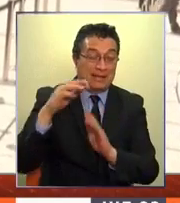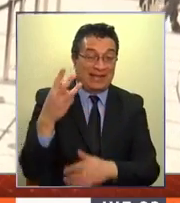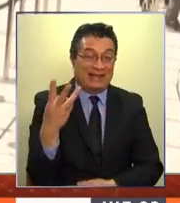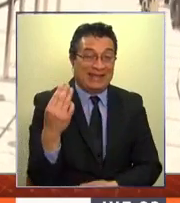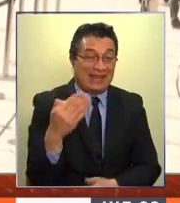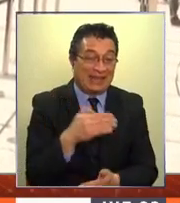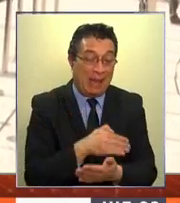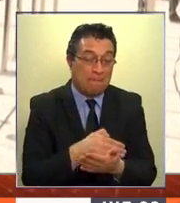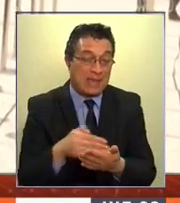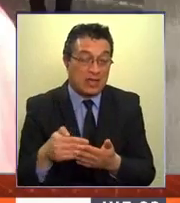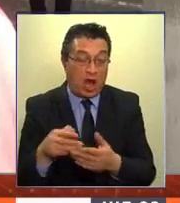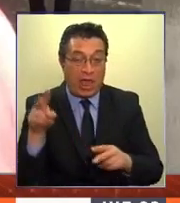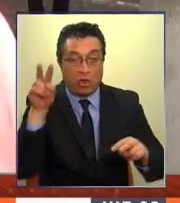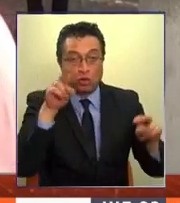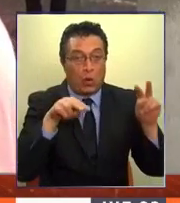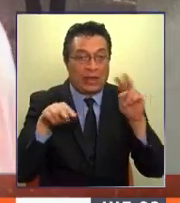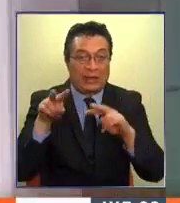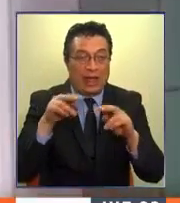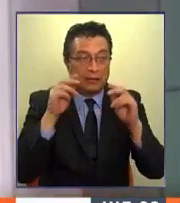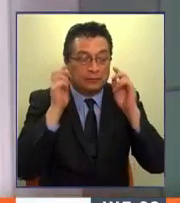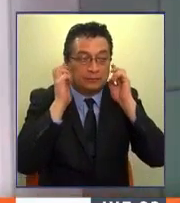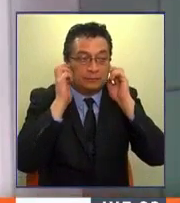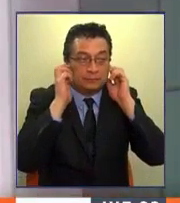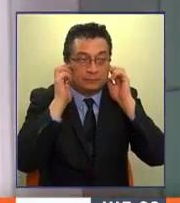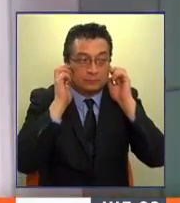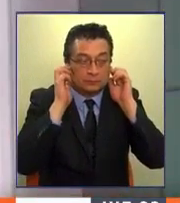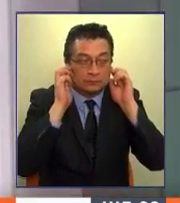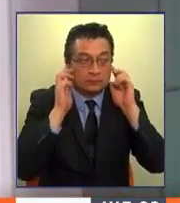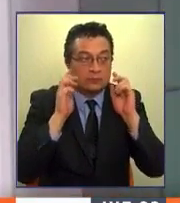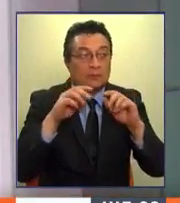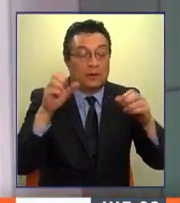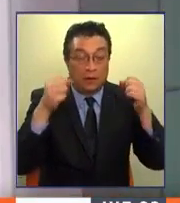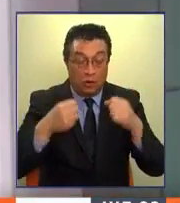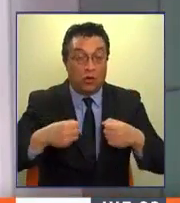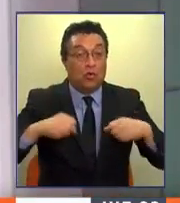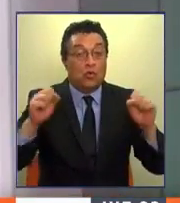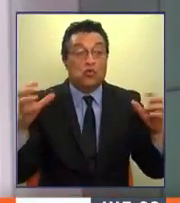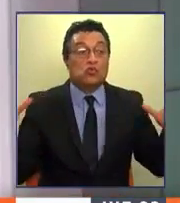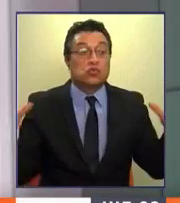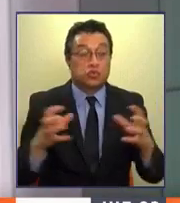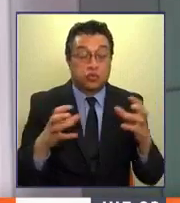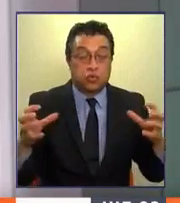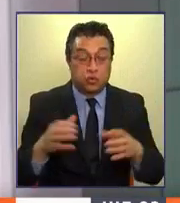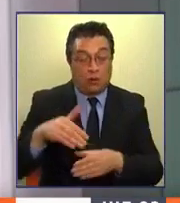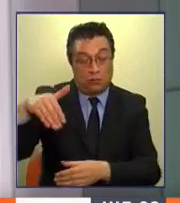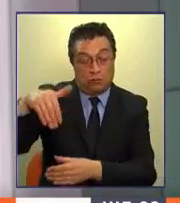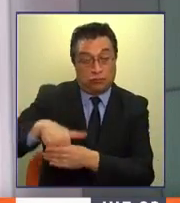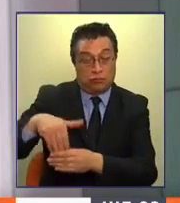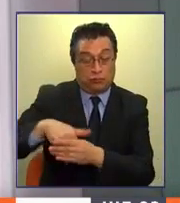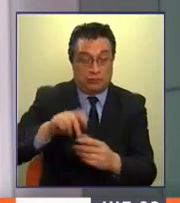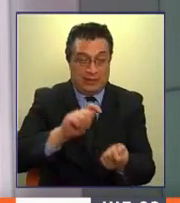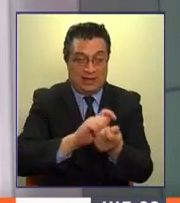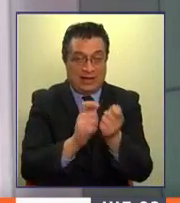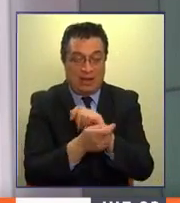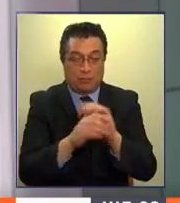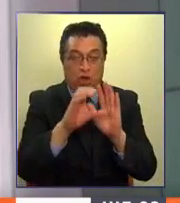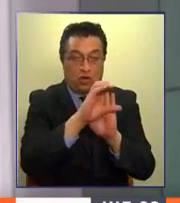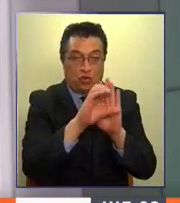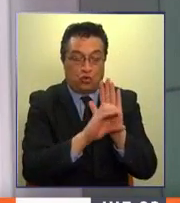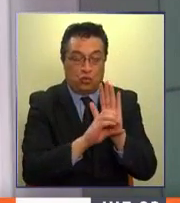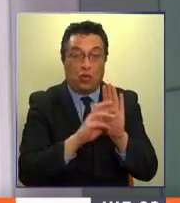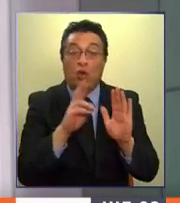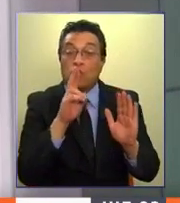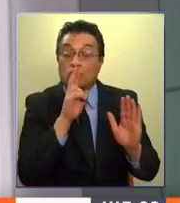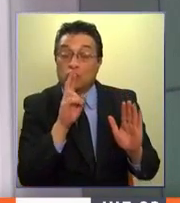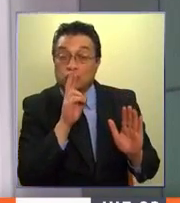millones de turistas. Con un triunfo abrumador en el referéndum para cambiar la constitución rusa, se